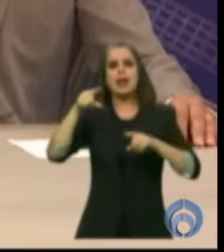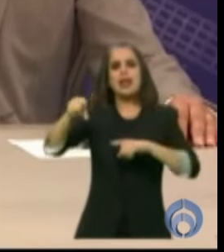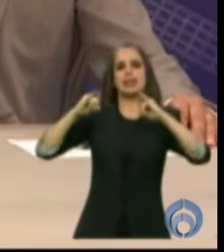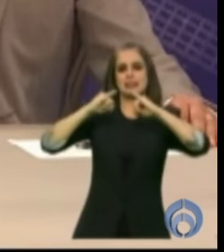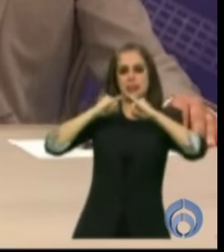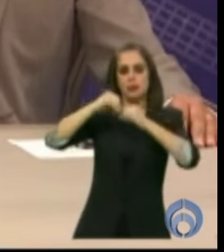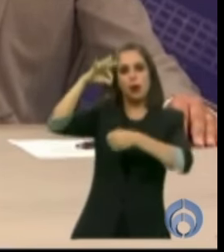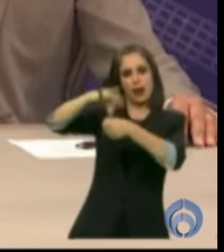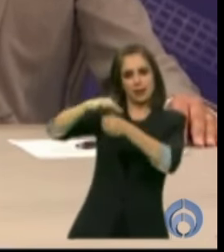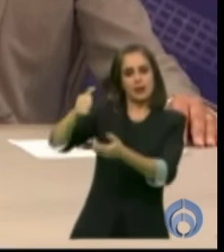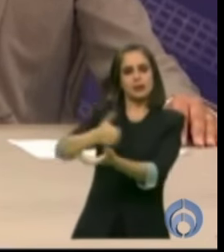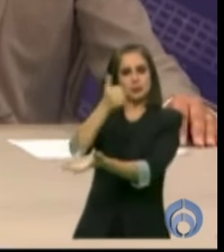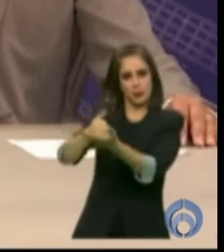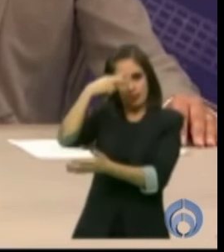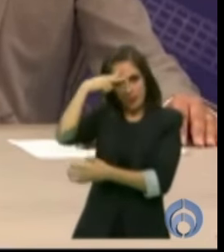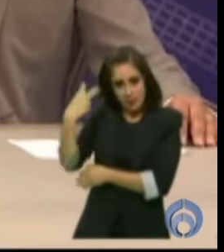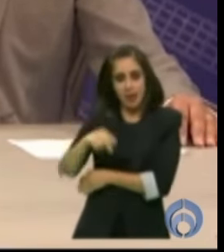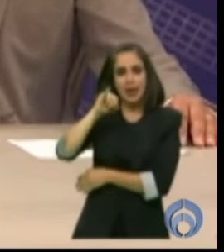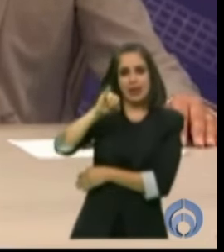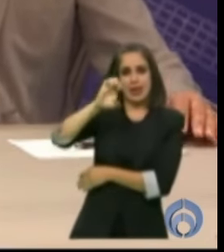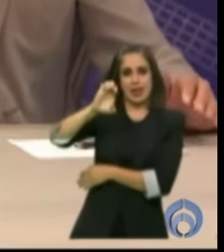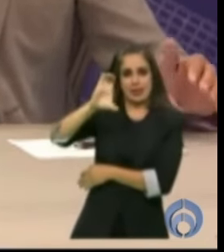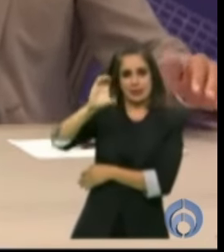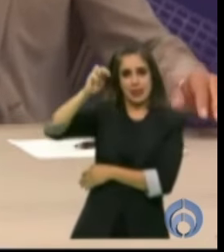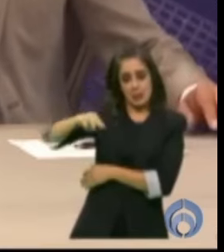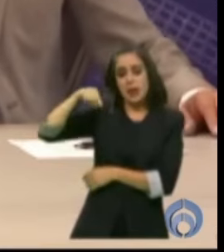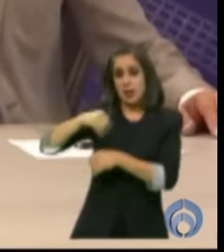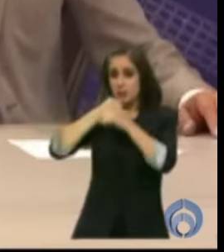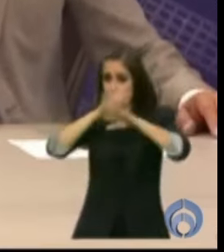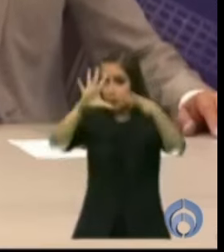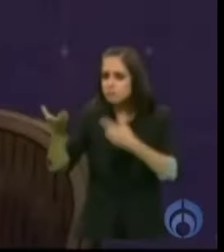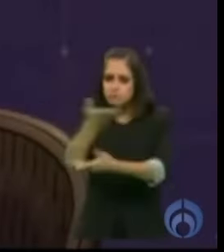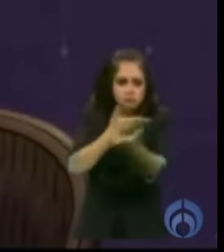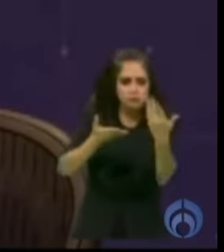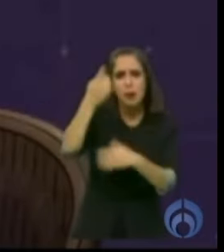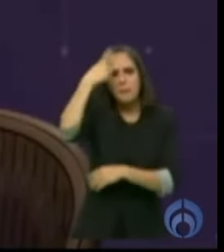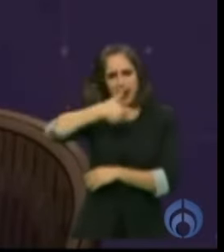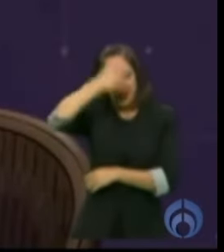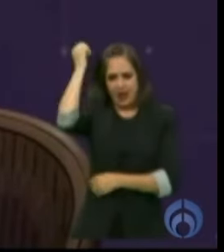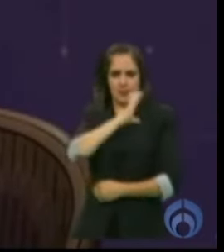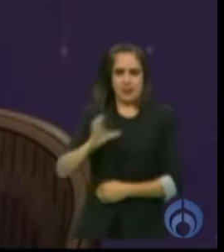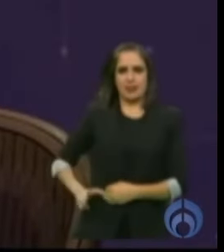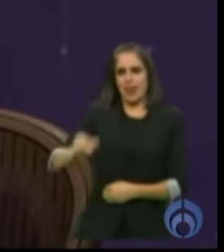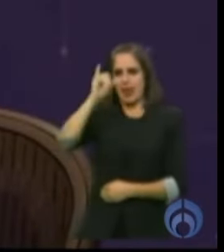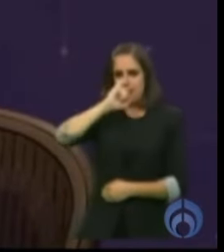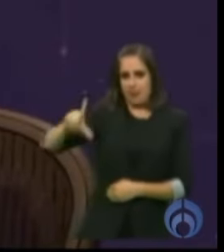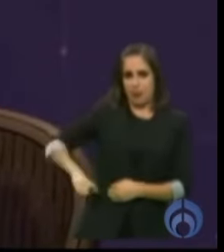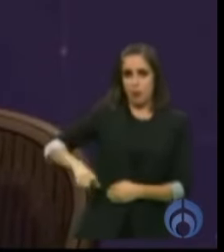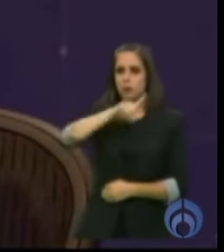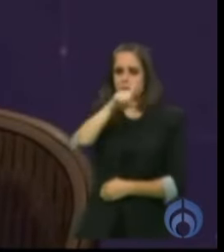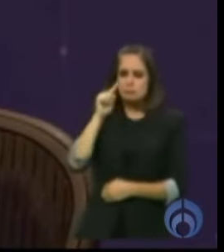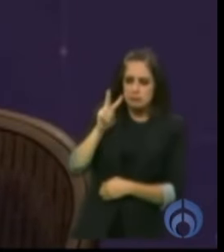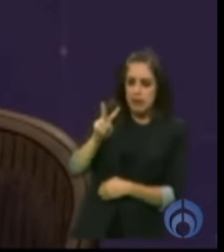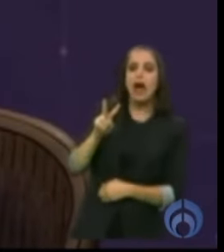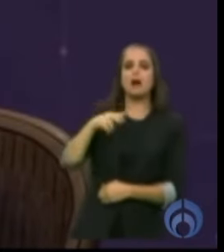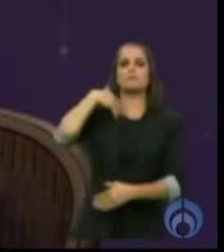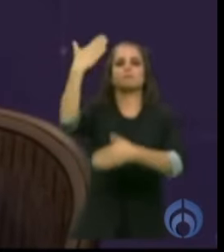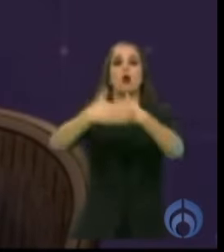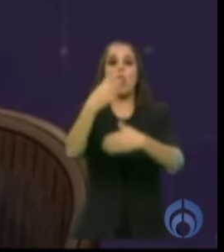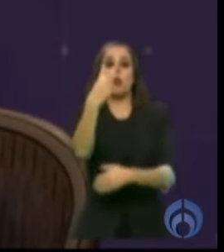dos principales contendientes. Nada dijo, por ejemplo, Brugada sobre la adquisición de ese inmueble